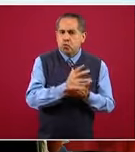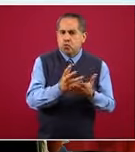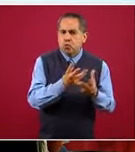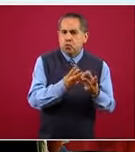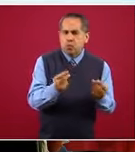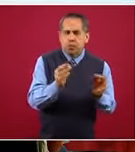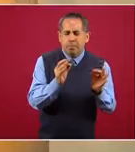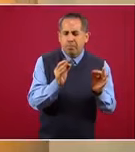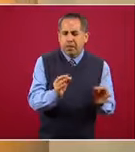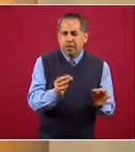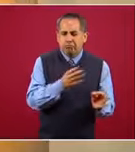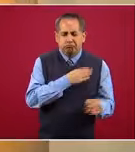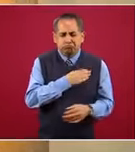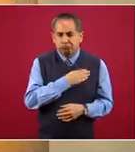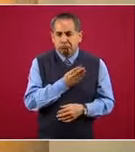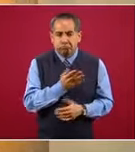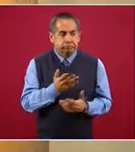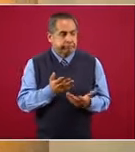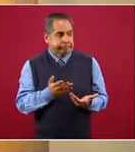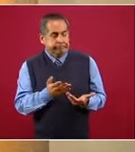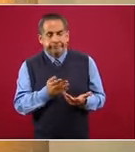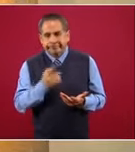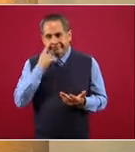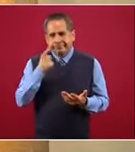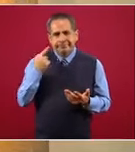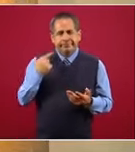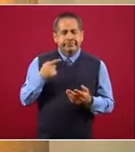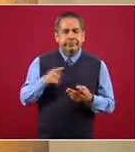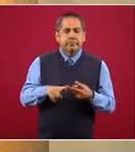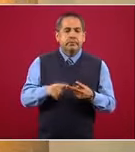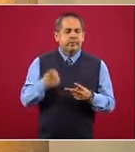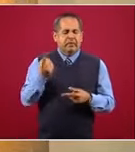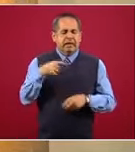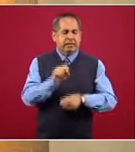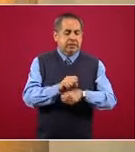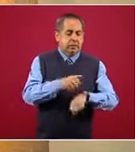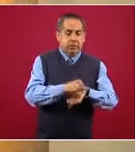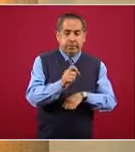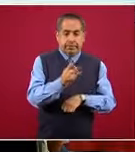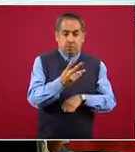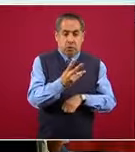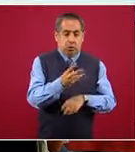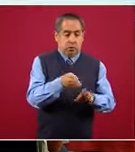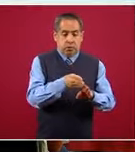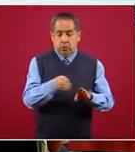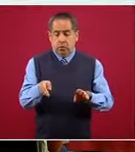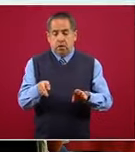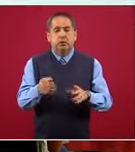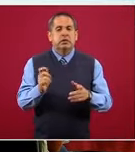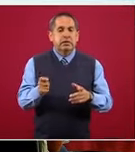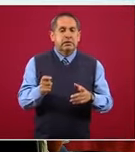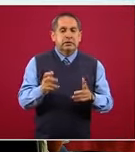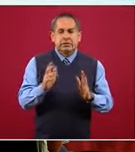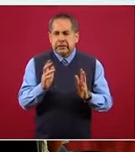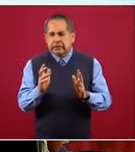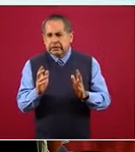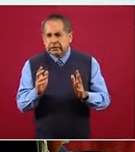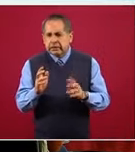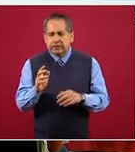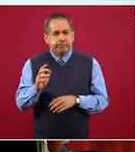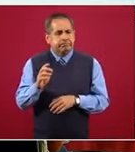venimos viendo desde que presentamos estas gráficas es que desde la semana 24 en adelante tenemos un descenso, una